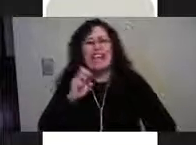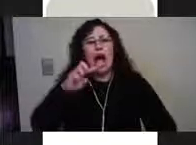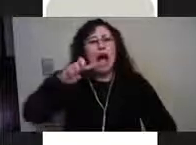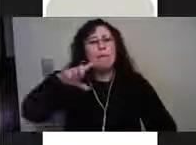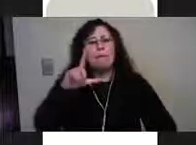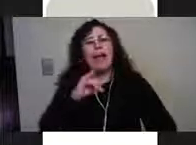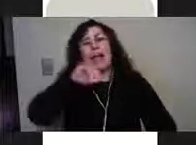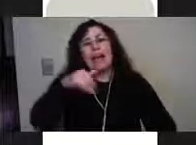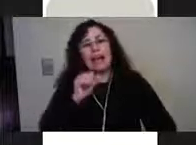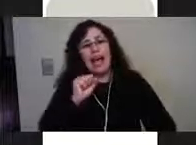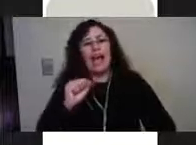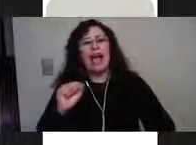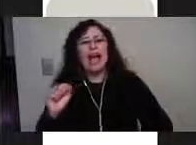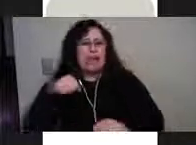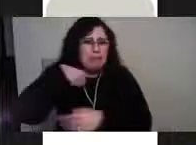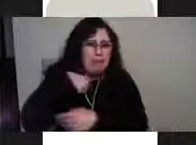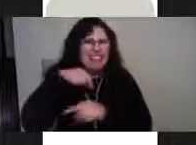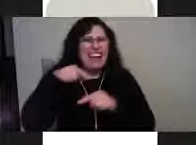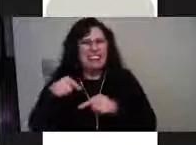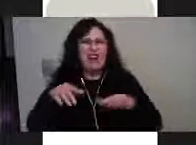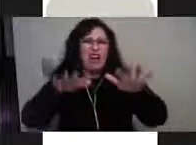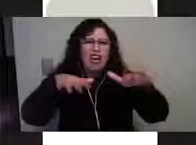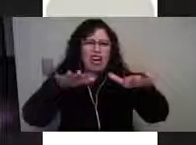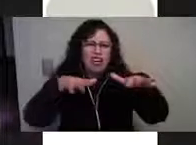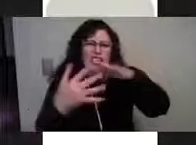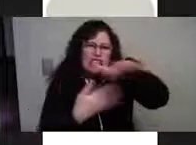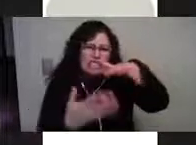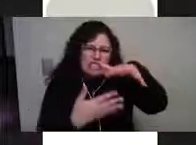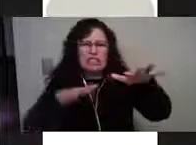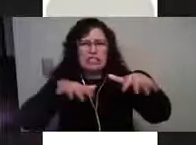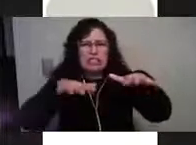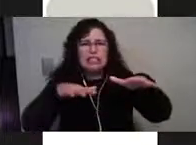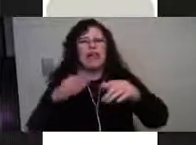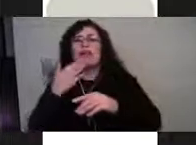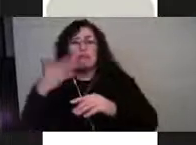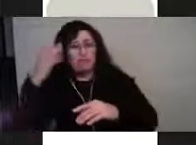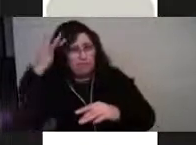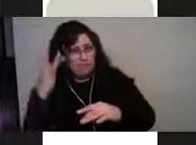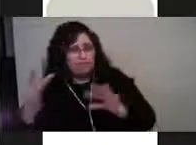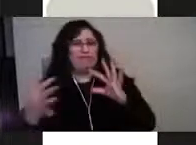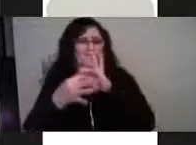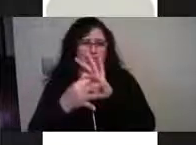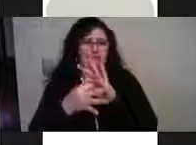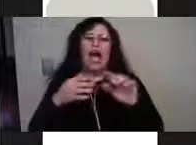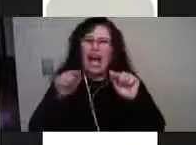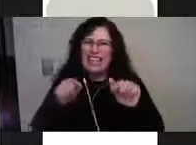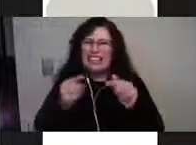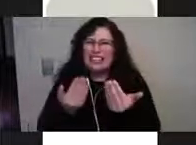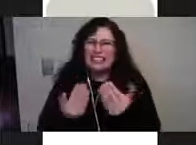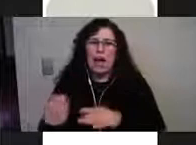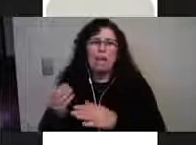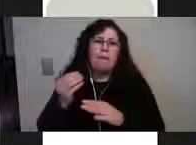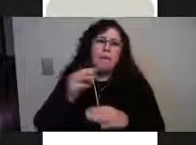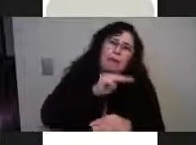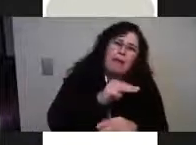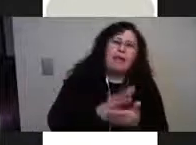discapacidad intelectual, a crisis convulsivas, ya. Son niños que generalmente requieren de mucha asistencia para alimentación, la mamá tiene que